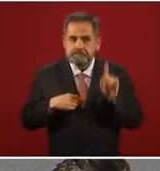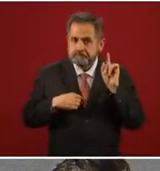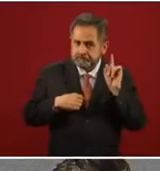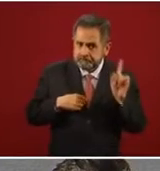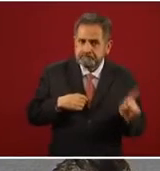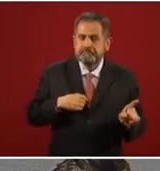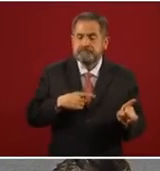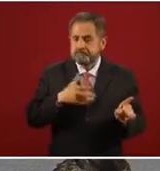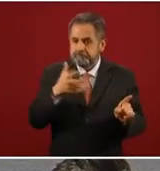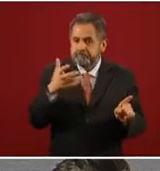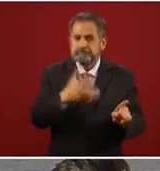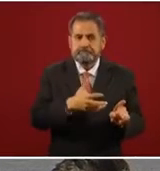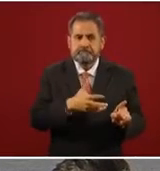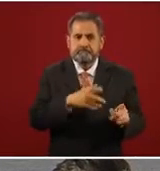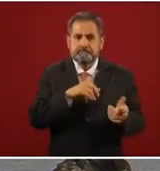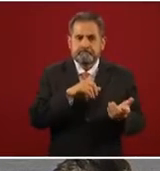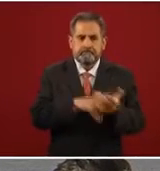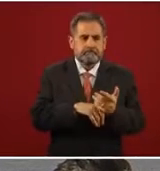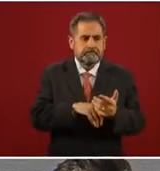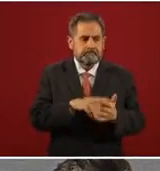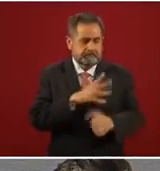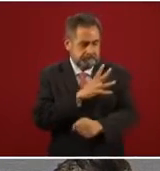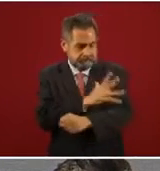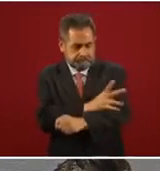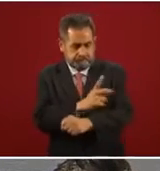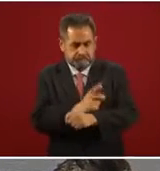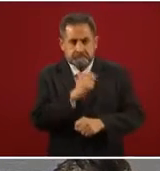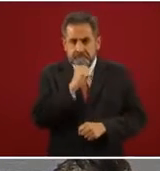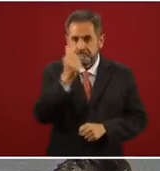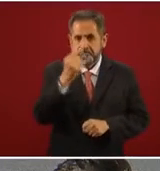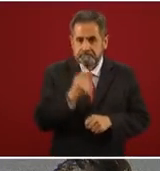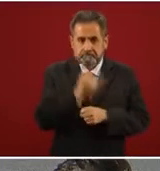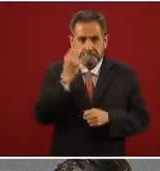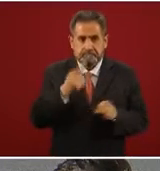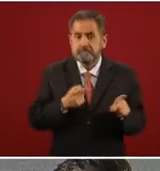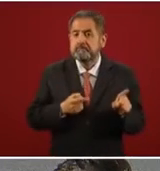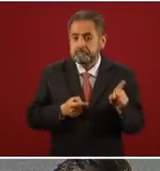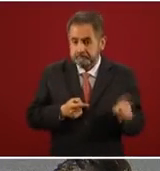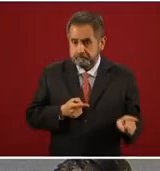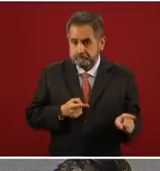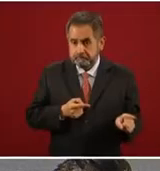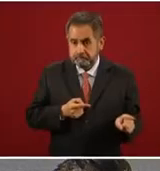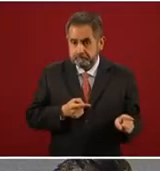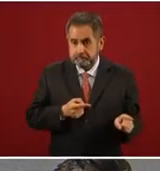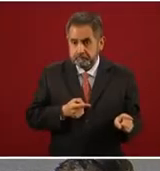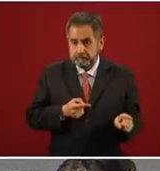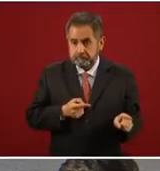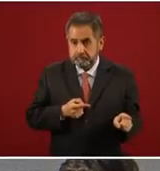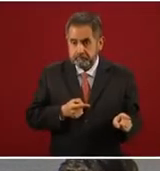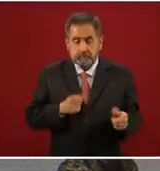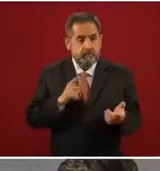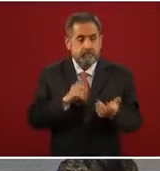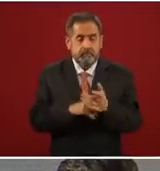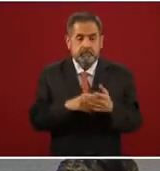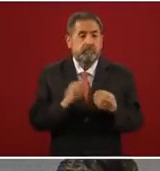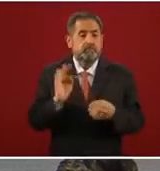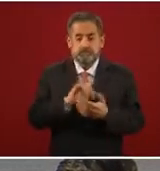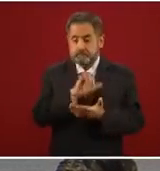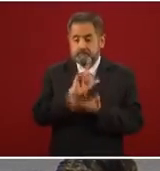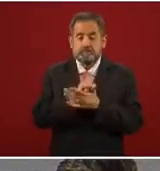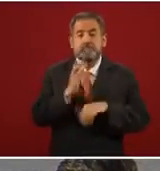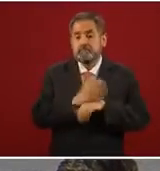en actos de deshonestidad y en la esfera del derecho penal.